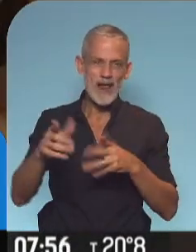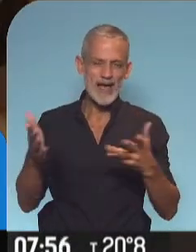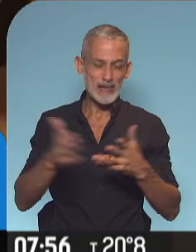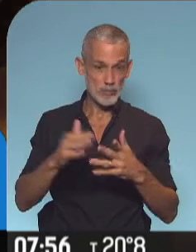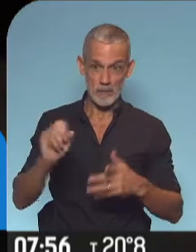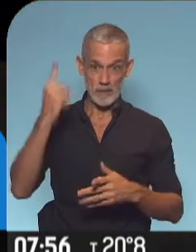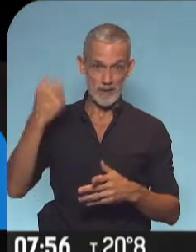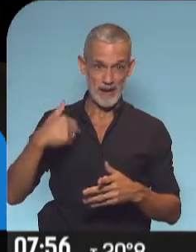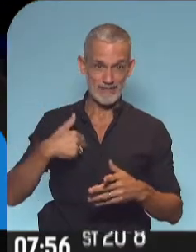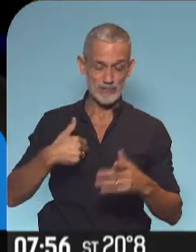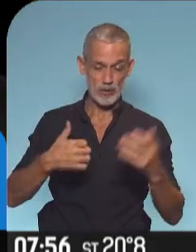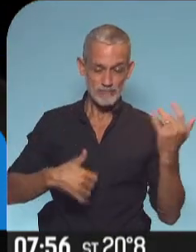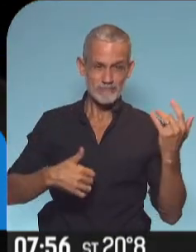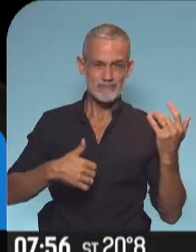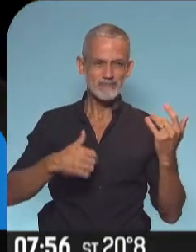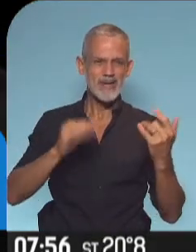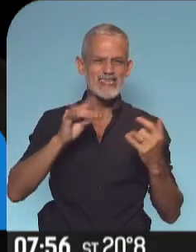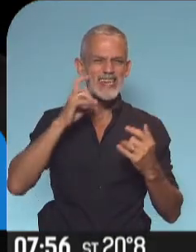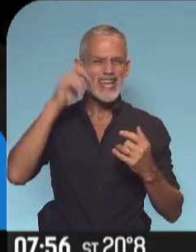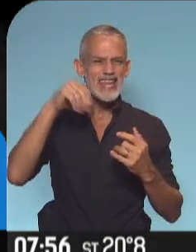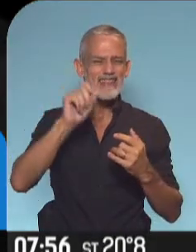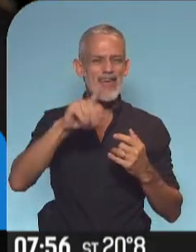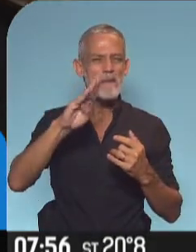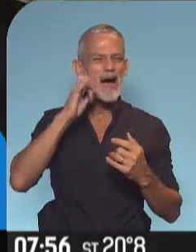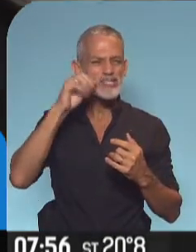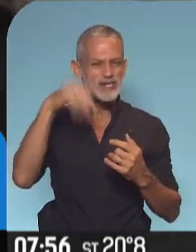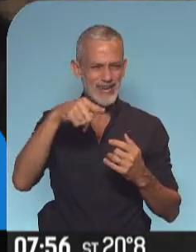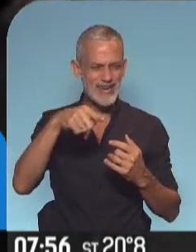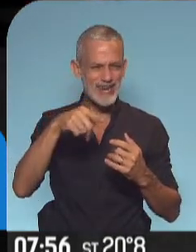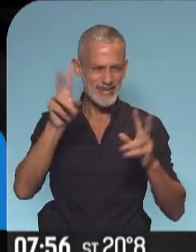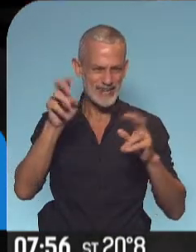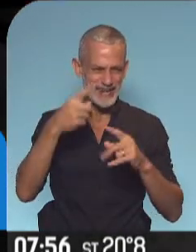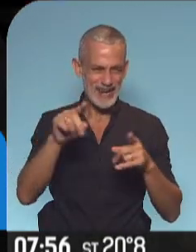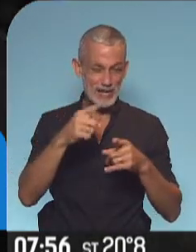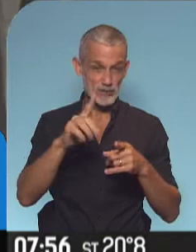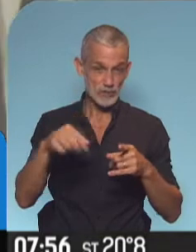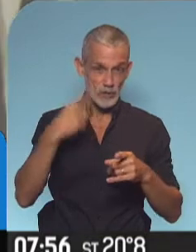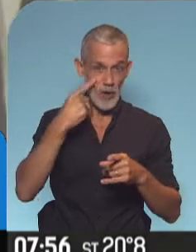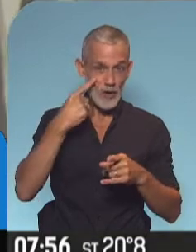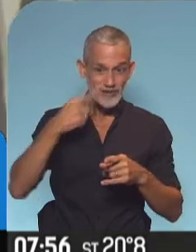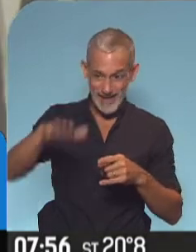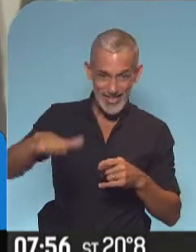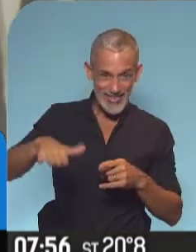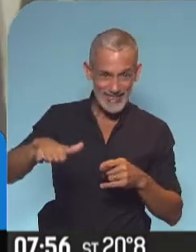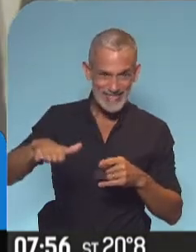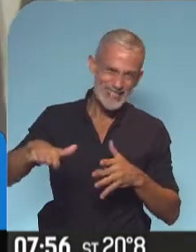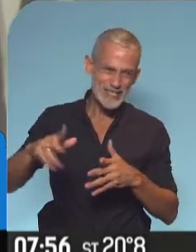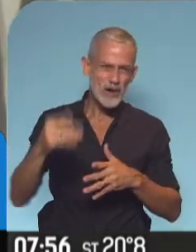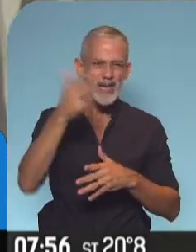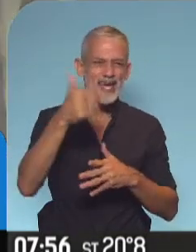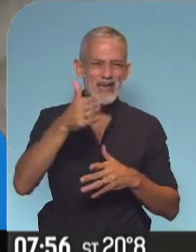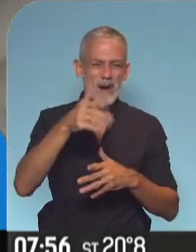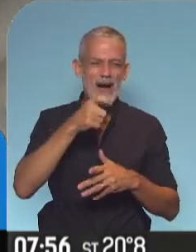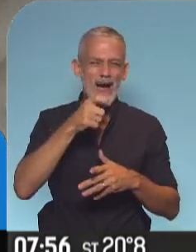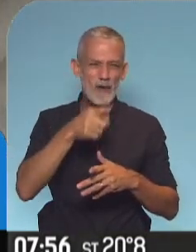vez Chiquilín de Bachín, que tuve la dicha y el honor de conocer al Chiquilín. Lo